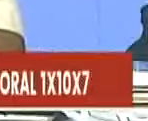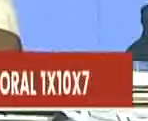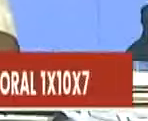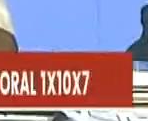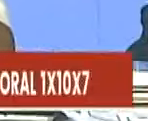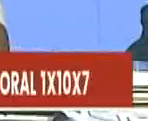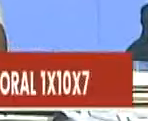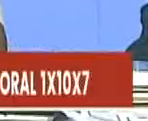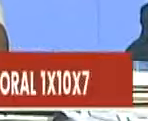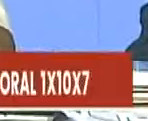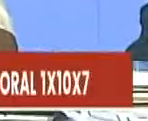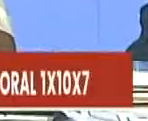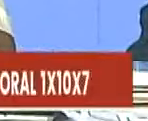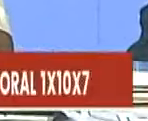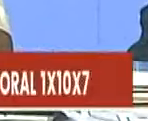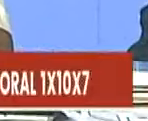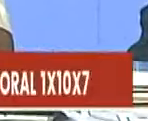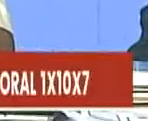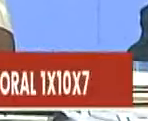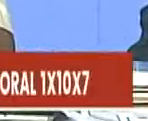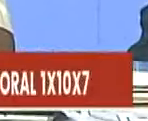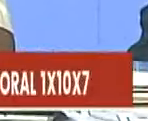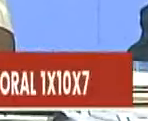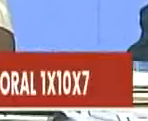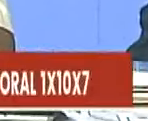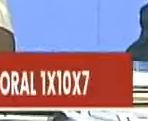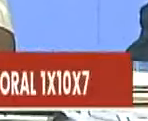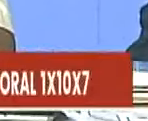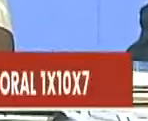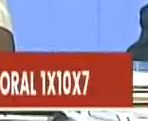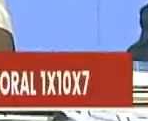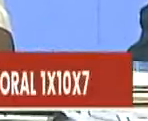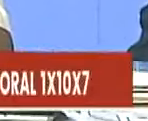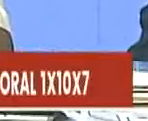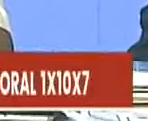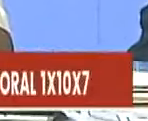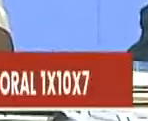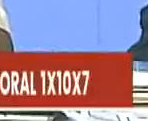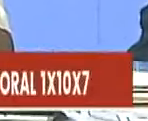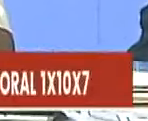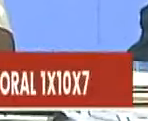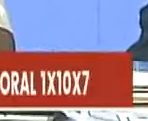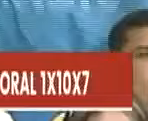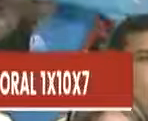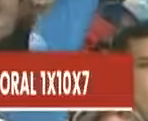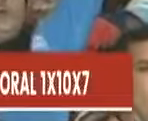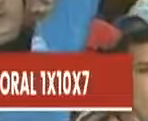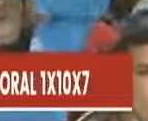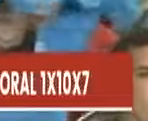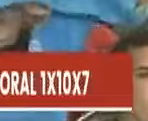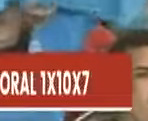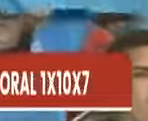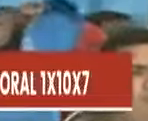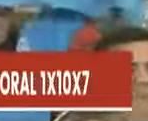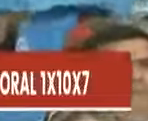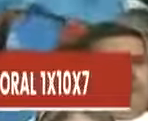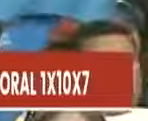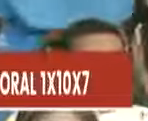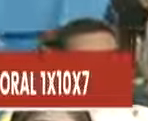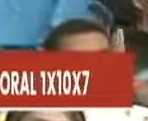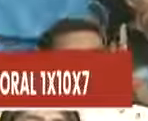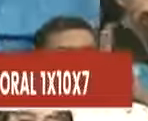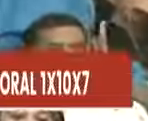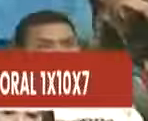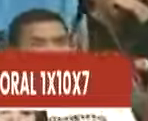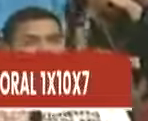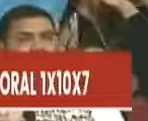Tenemos también los partidos del Gran Polo Patriótico Simón Bolívar, bienvenidos, bienvenidas, hermanos y hermanas que están desplegados en